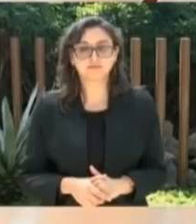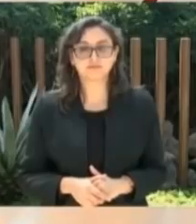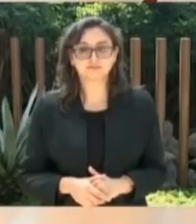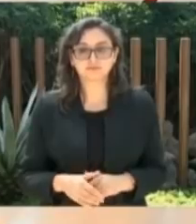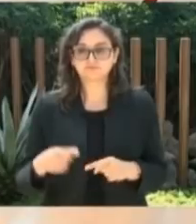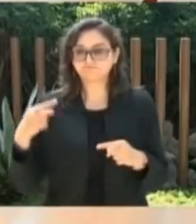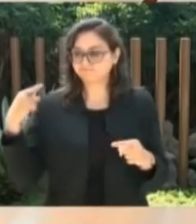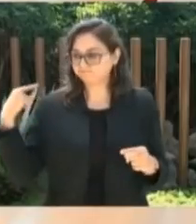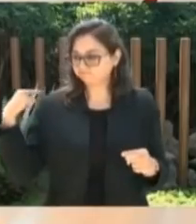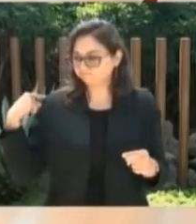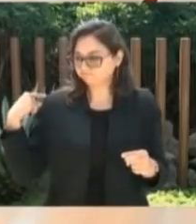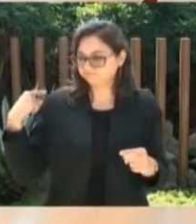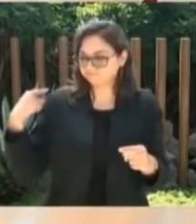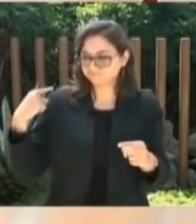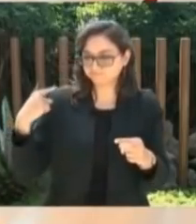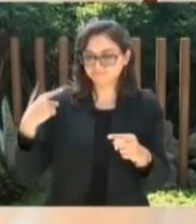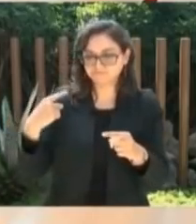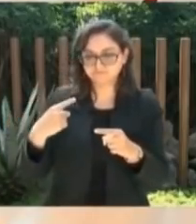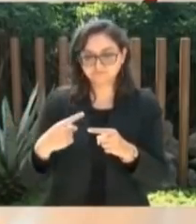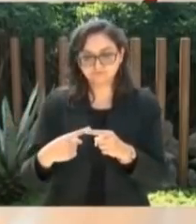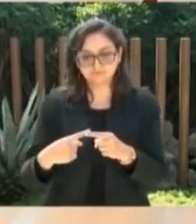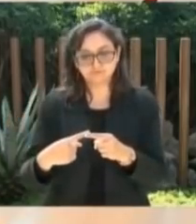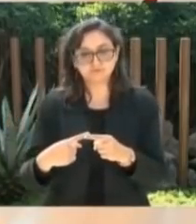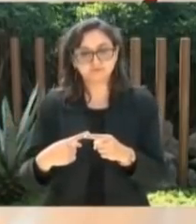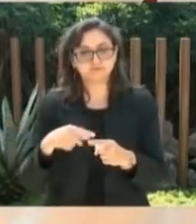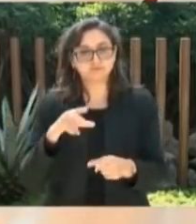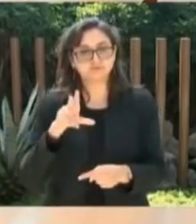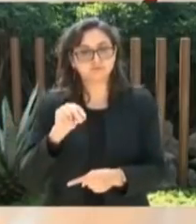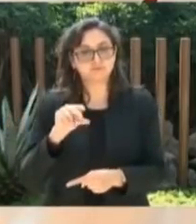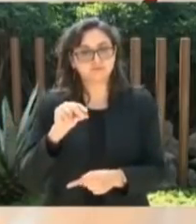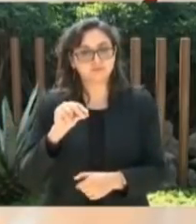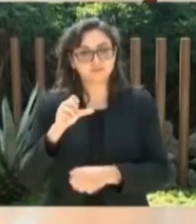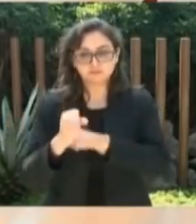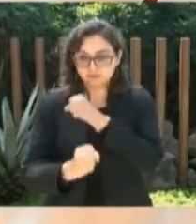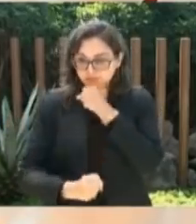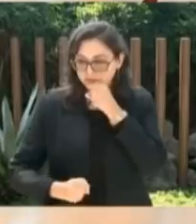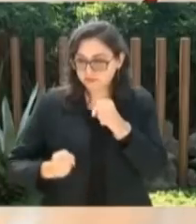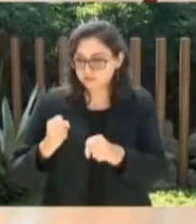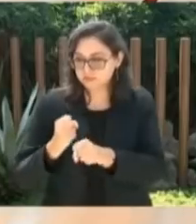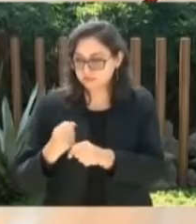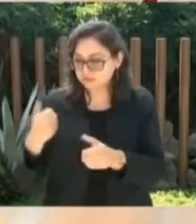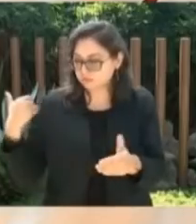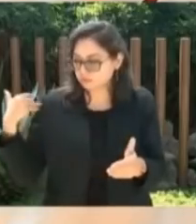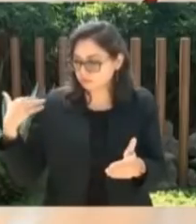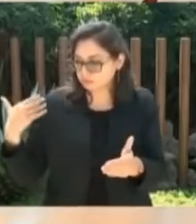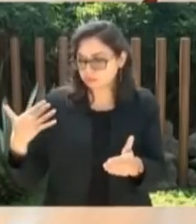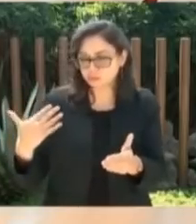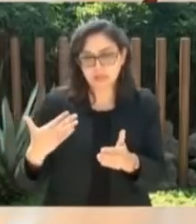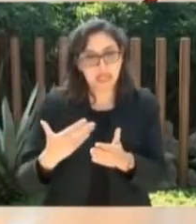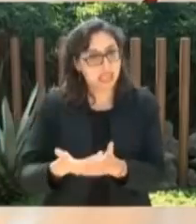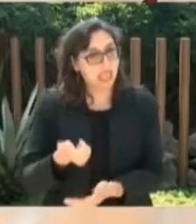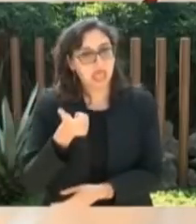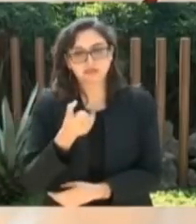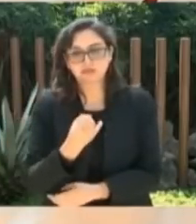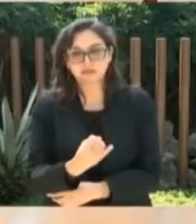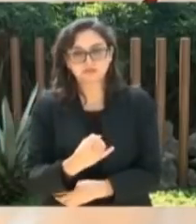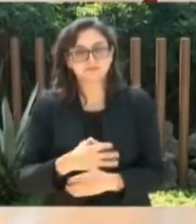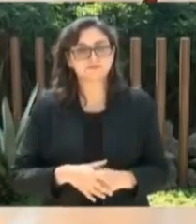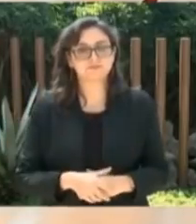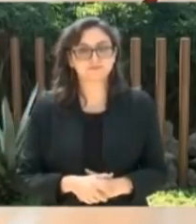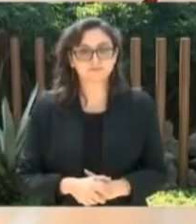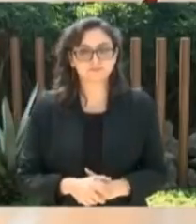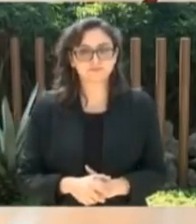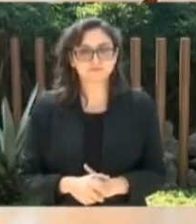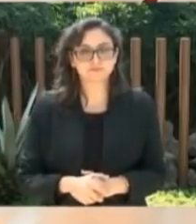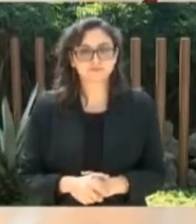estos 80 años o 8 décadas. El colegio tiene que ver con